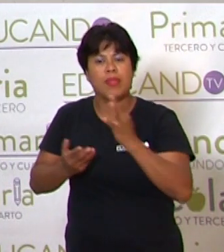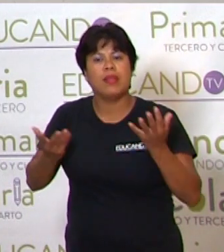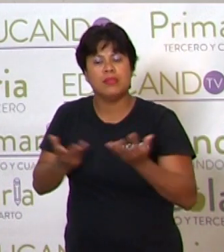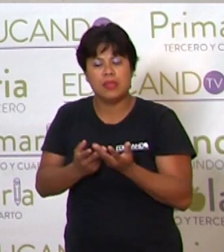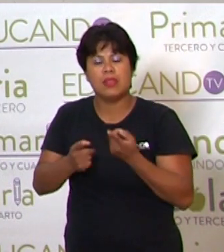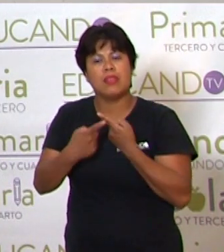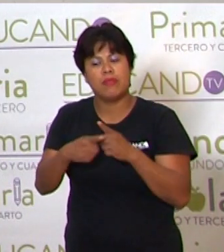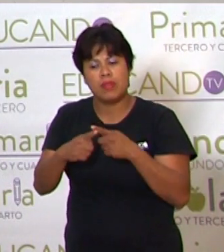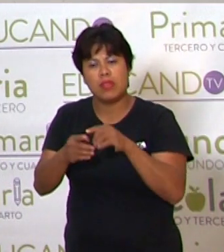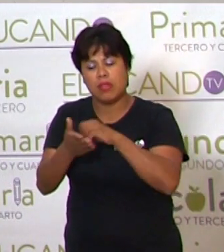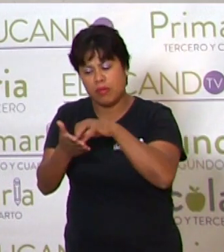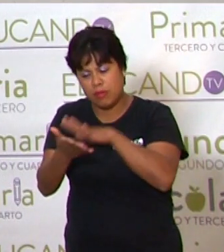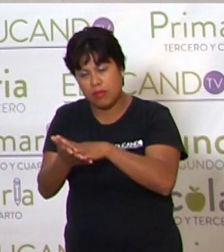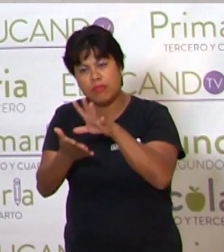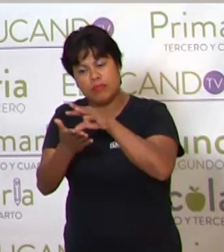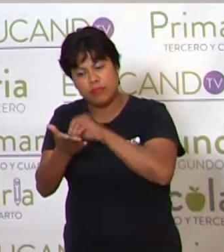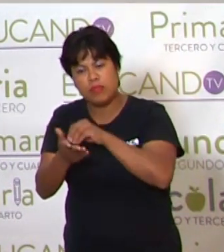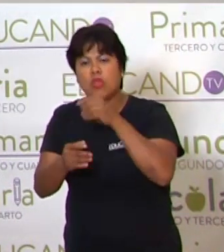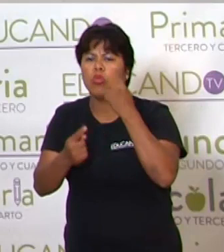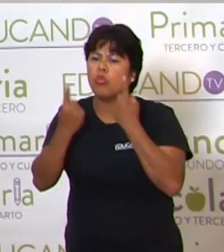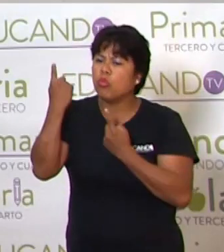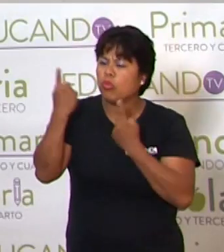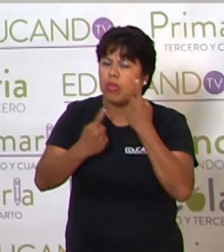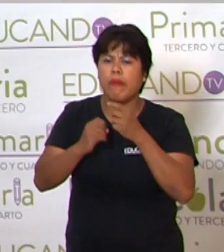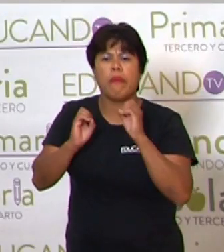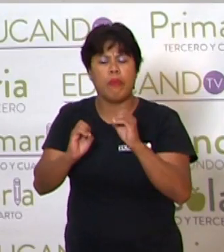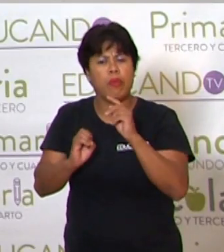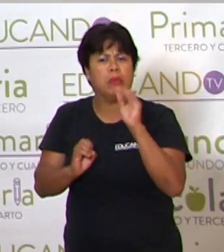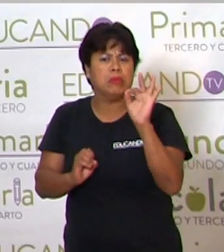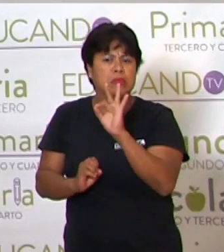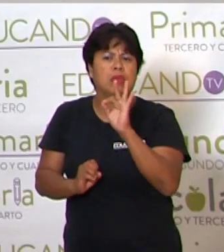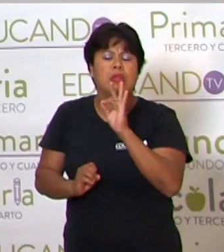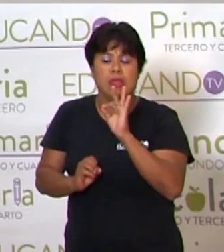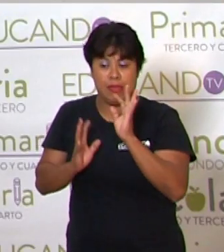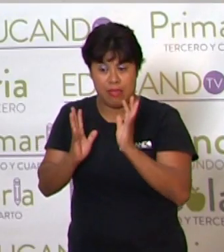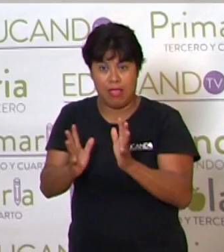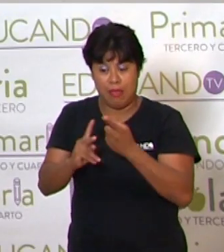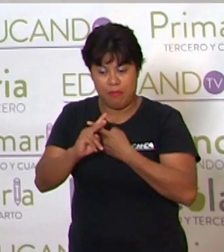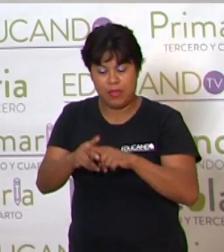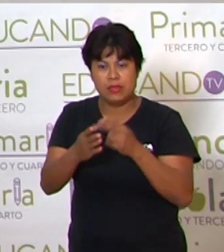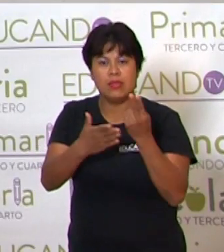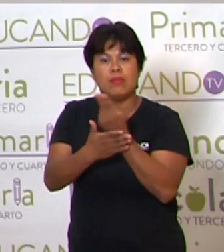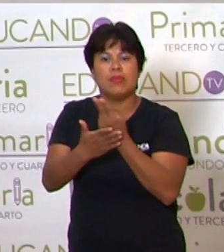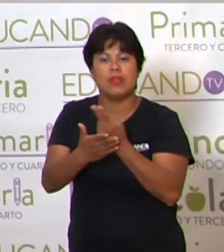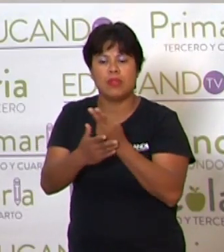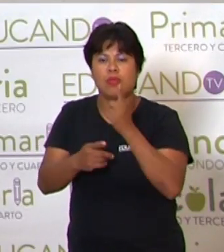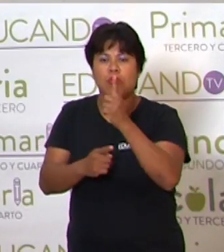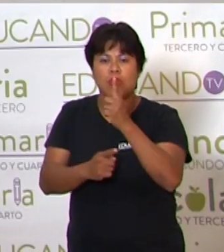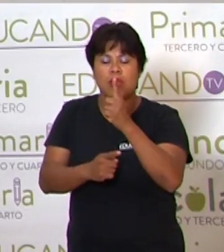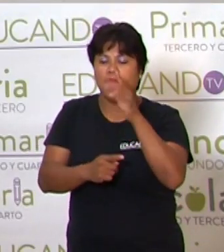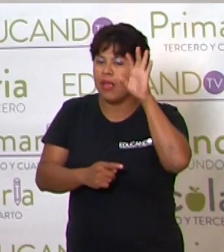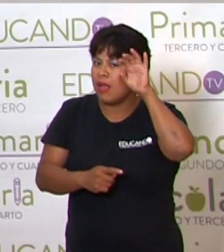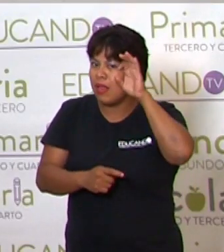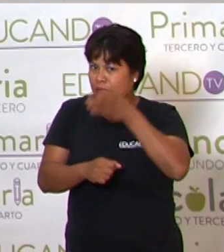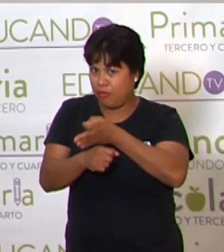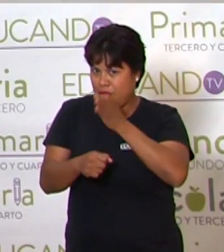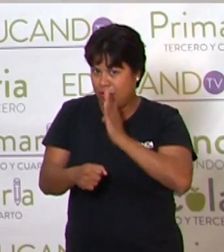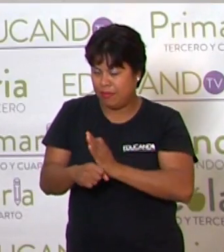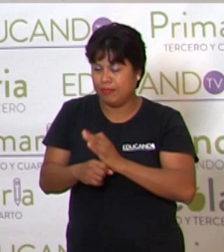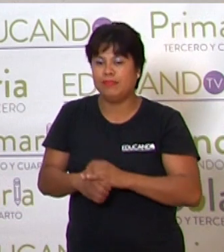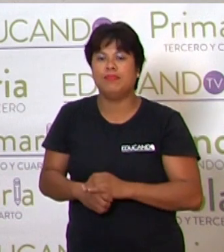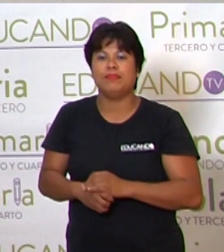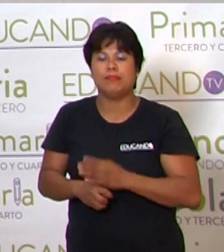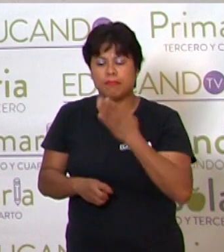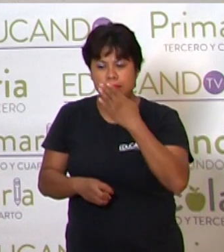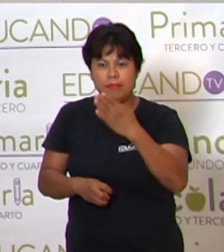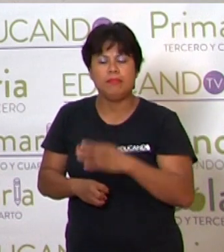cualquier tipo de anotación, duda o incluso empiecen ya a dibujar una caricatura.